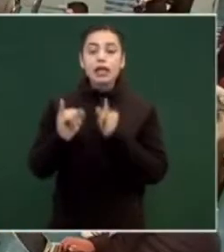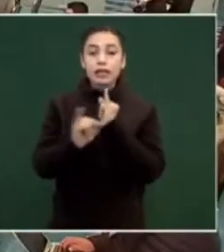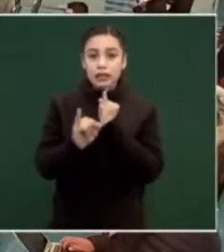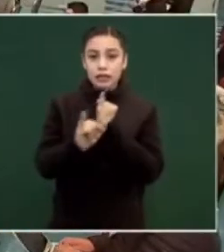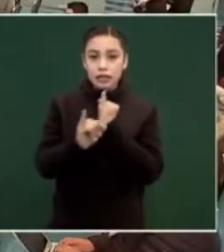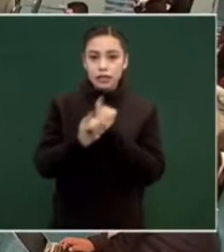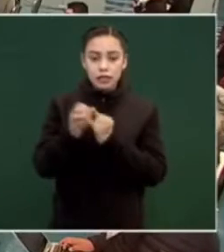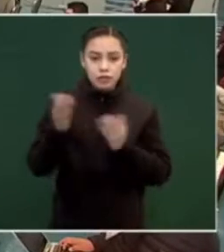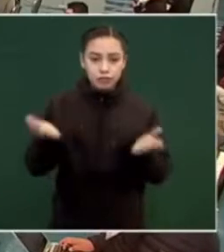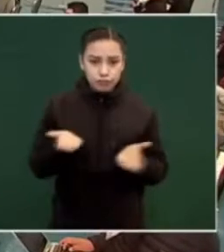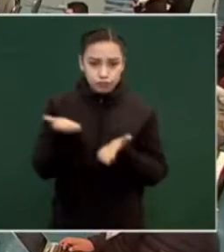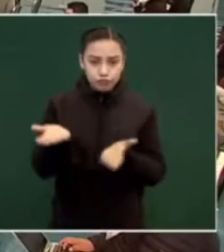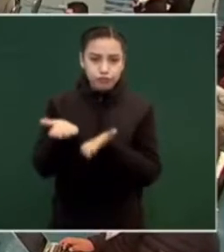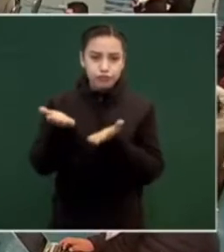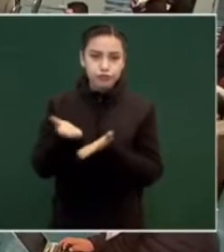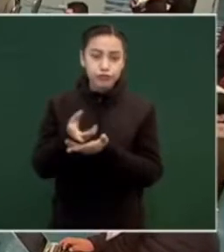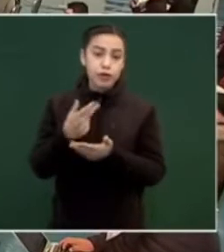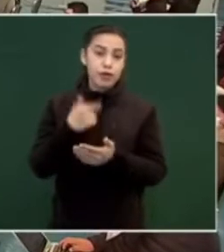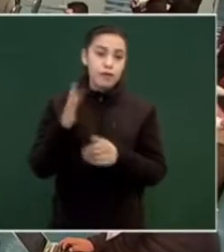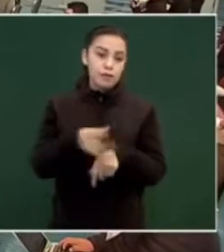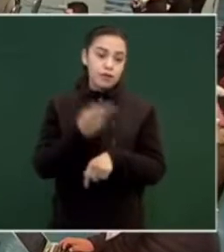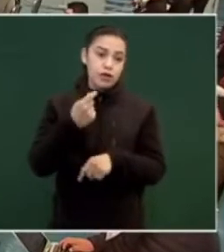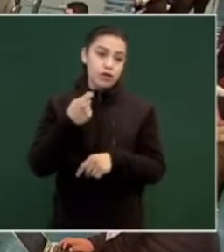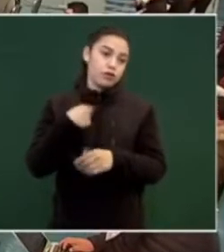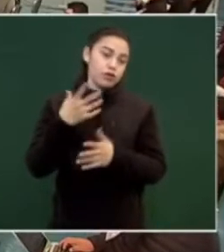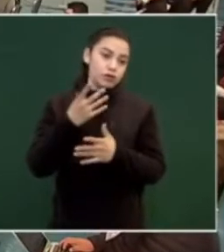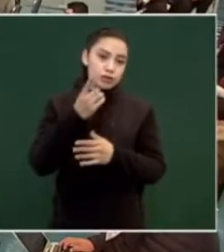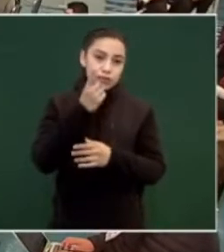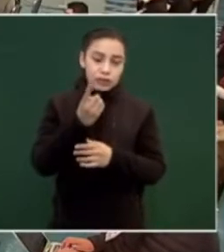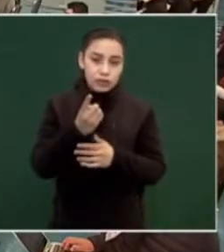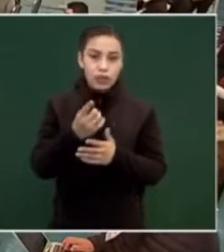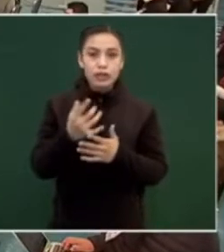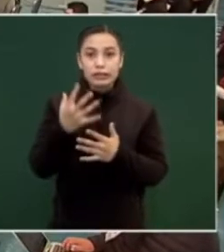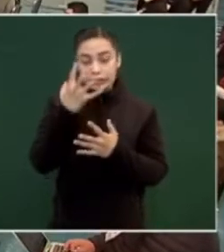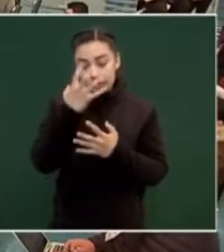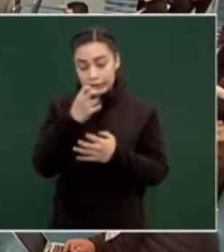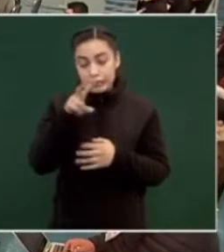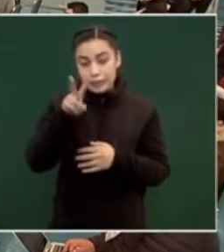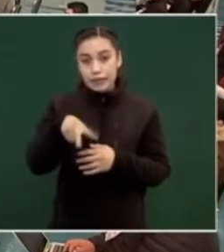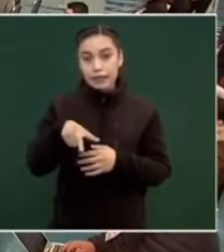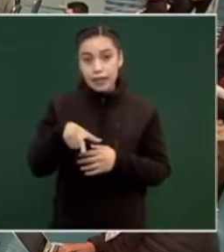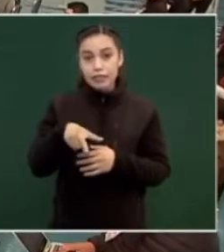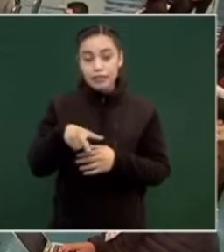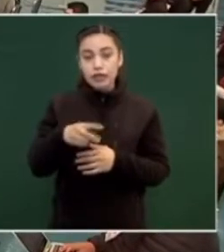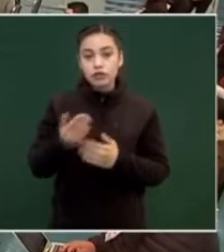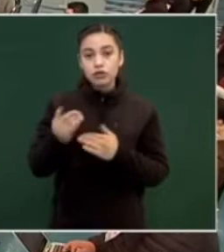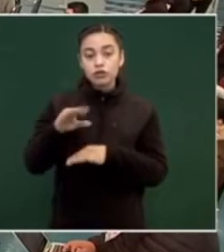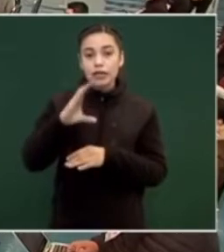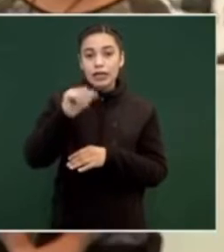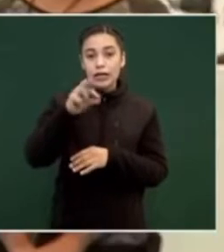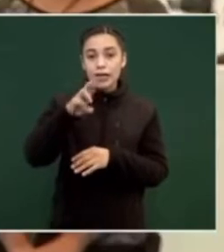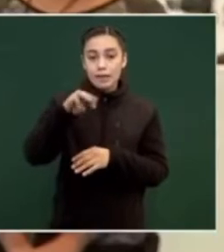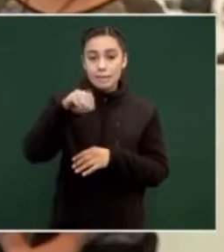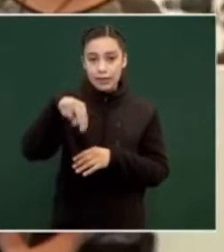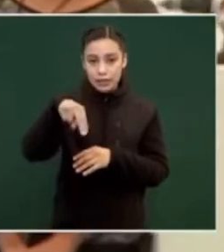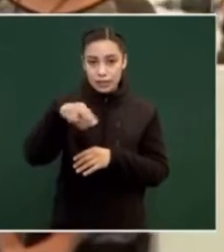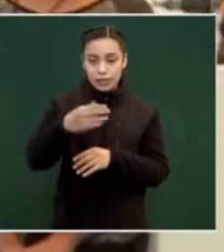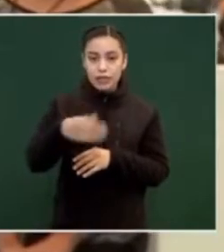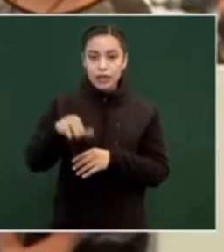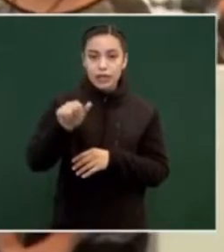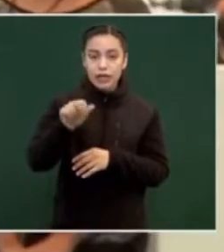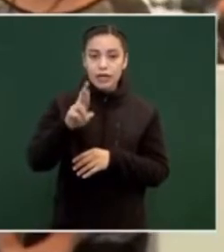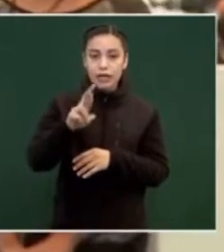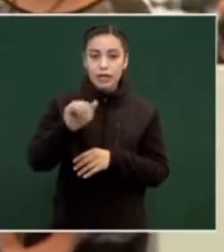en mi humilde espacio de sin censura que es triste el caso de carmen aristegui después de las investigaciones de la